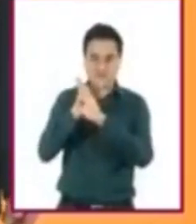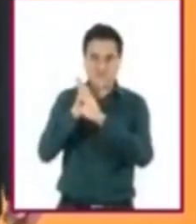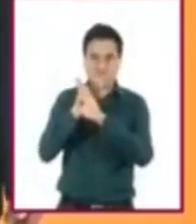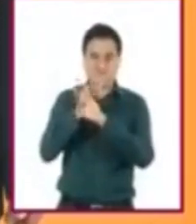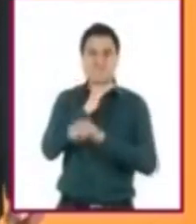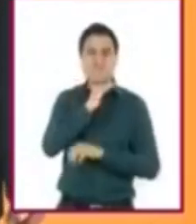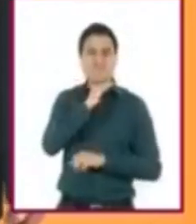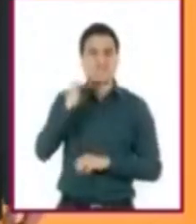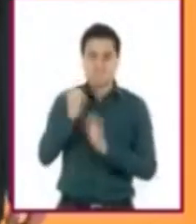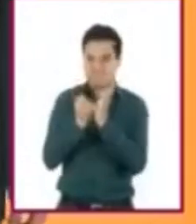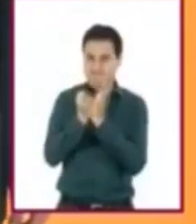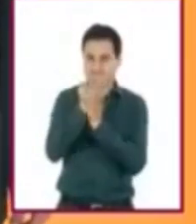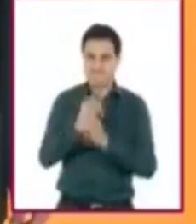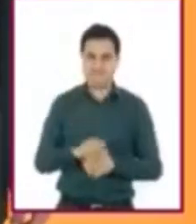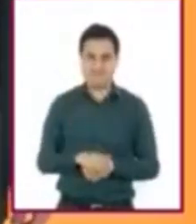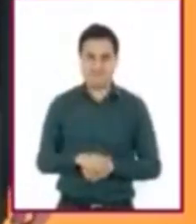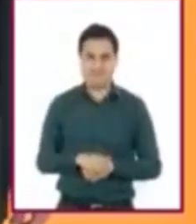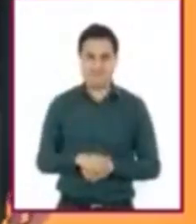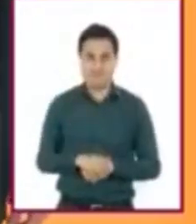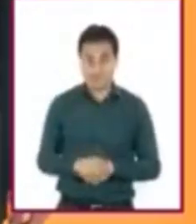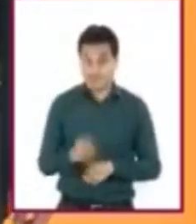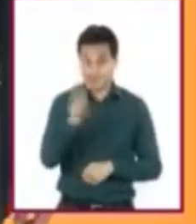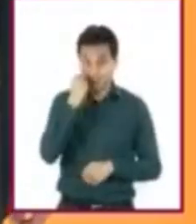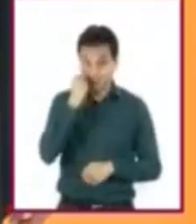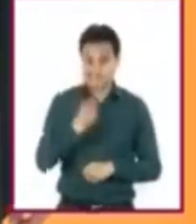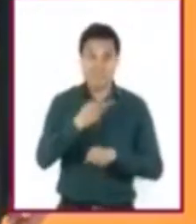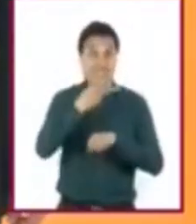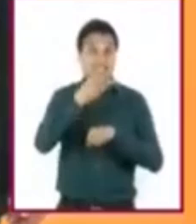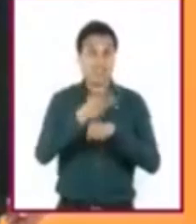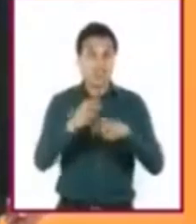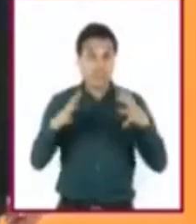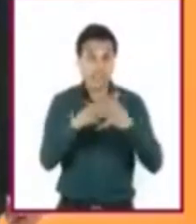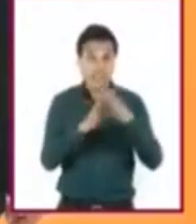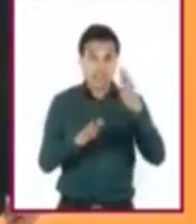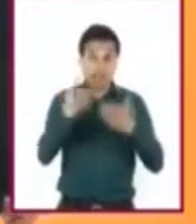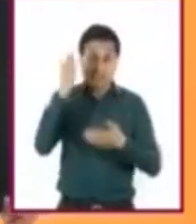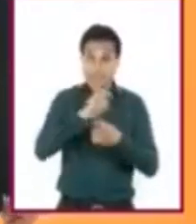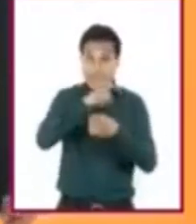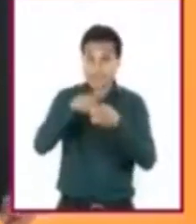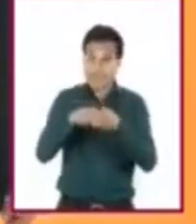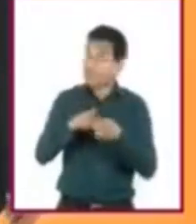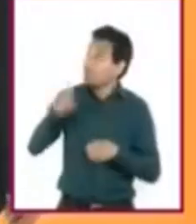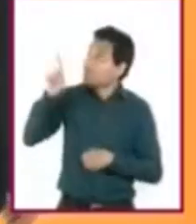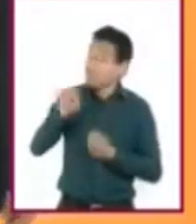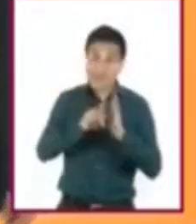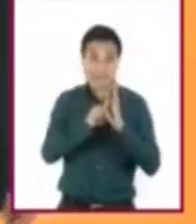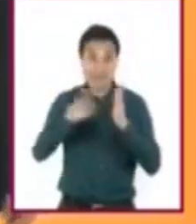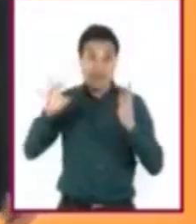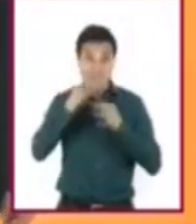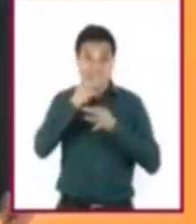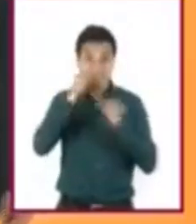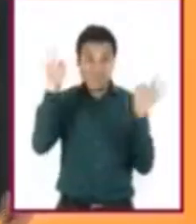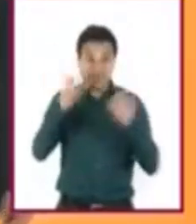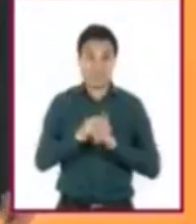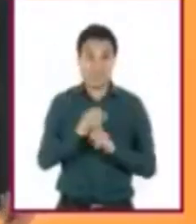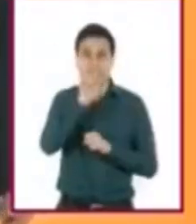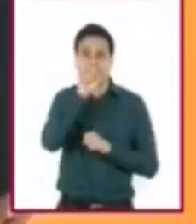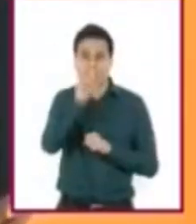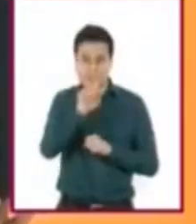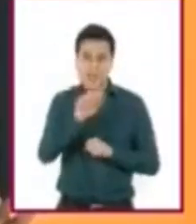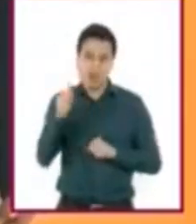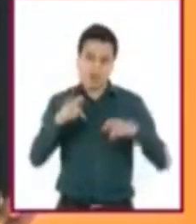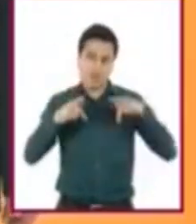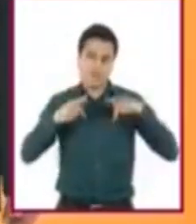Esta es una versión del ingreso de México a la Segunda Guerra Mundial. Sin embargo, tenemos otro grupo de historiadores